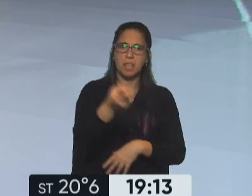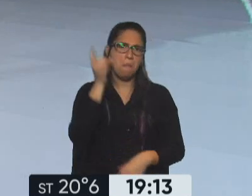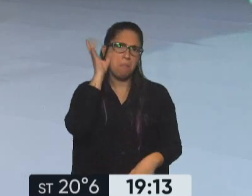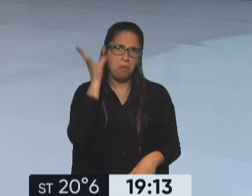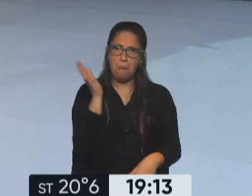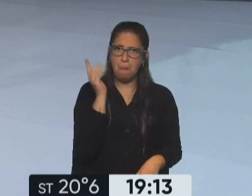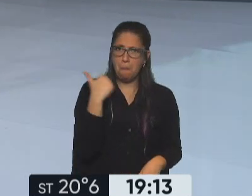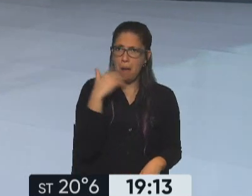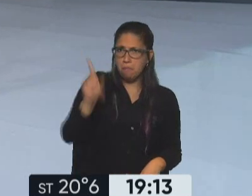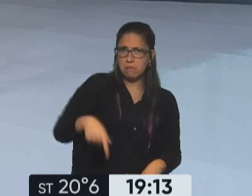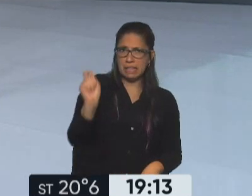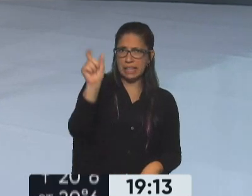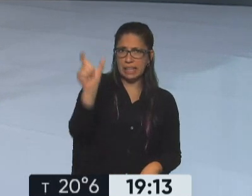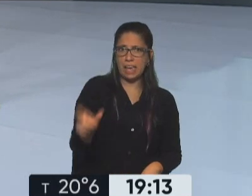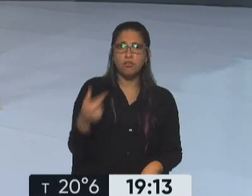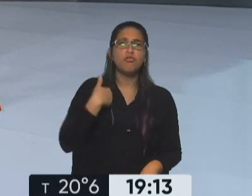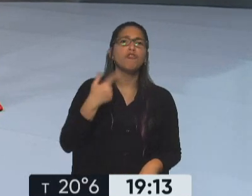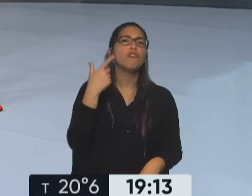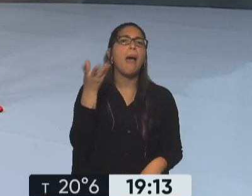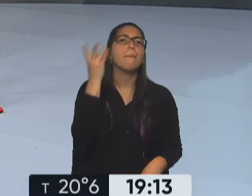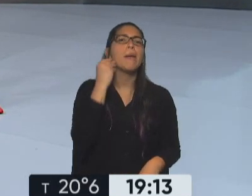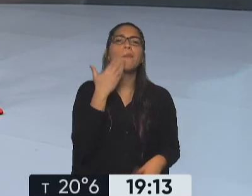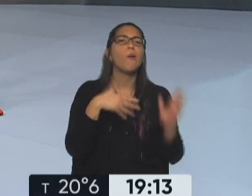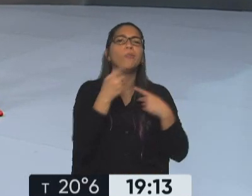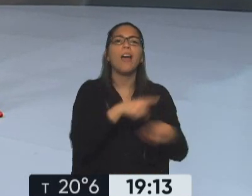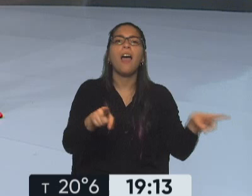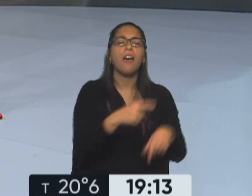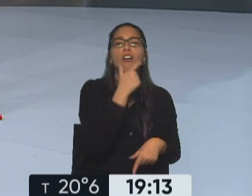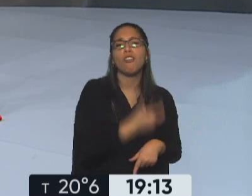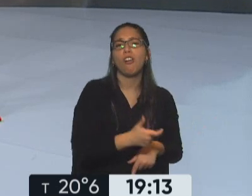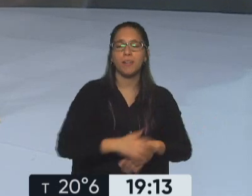perdón, no sé quién es, yo escucho los Rolling